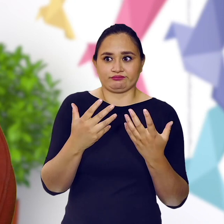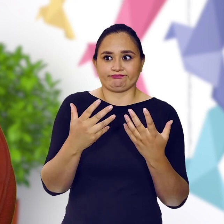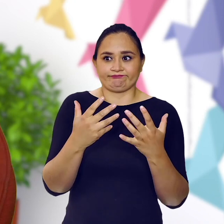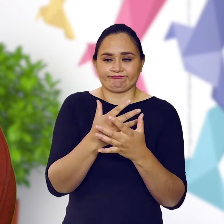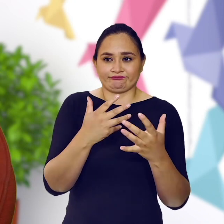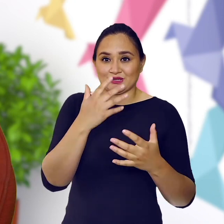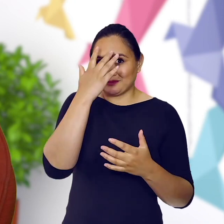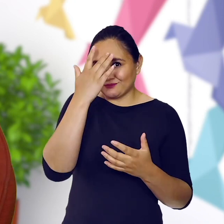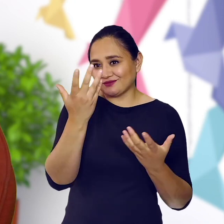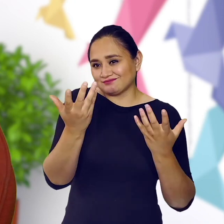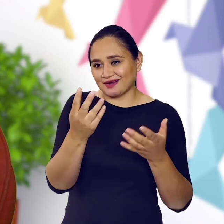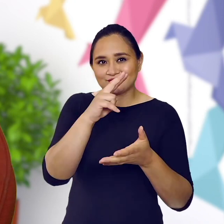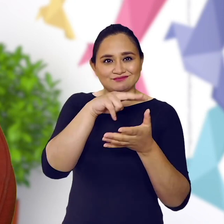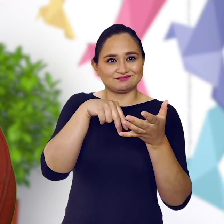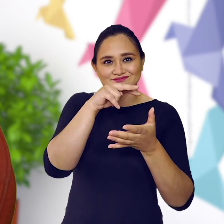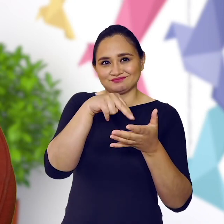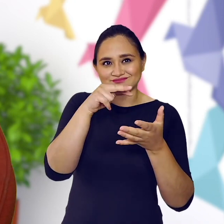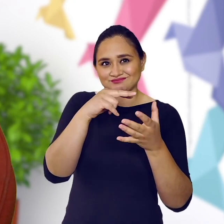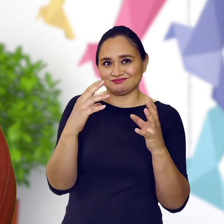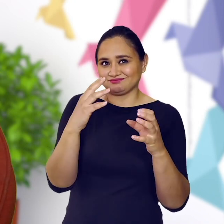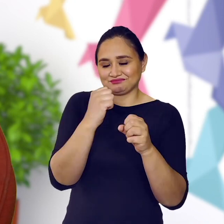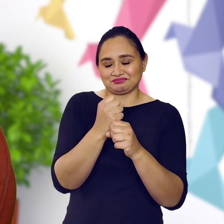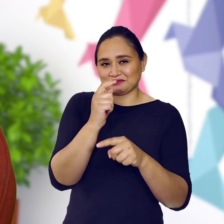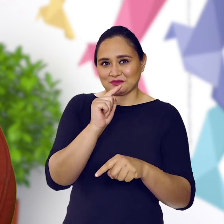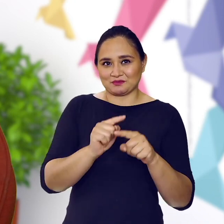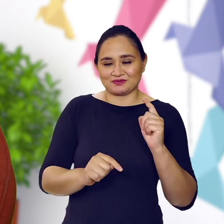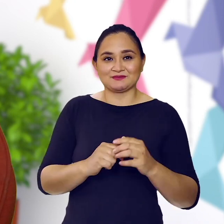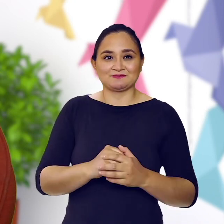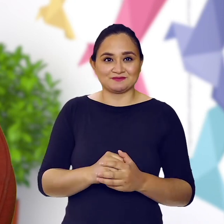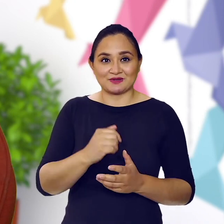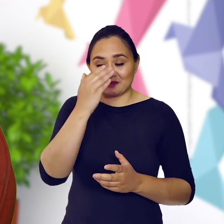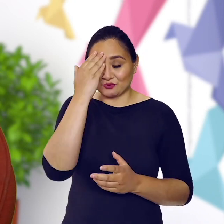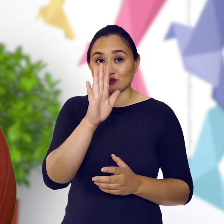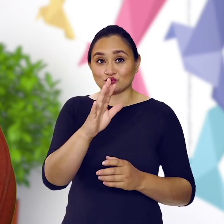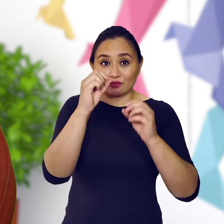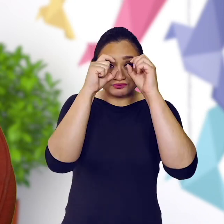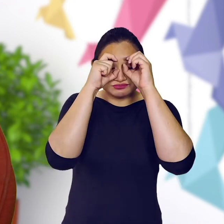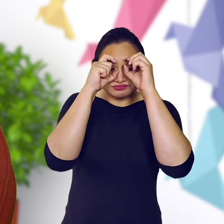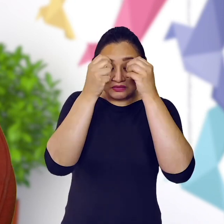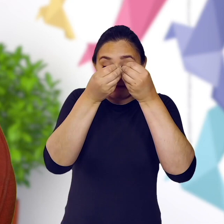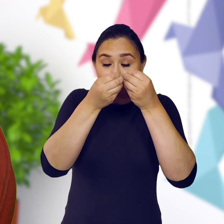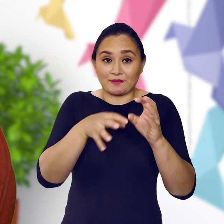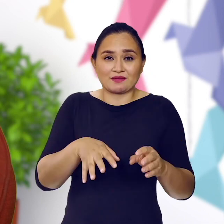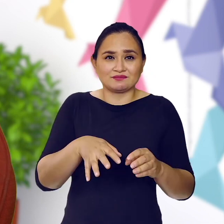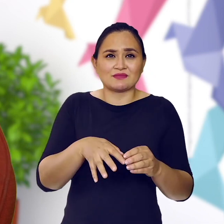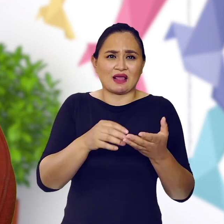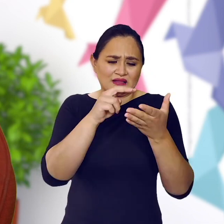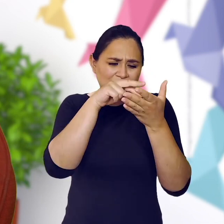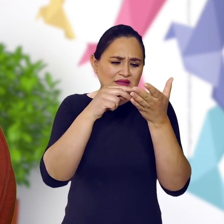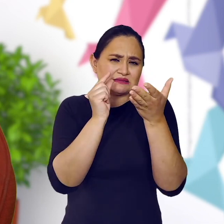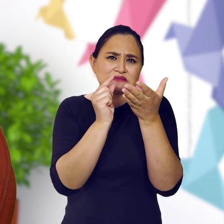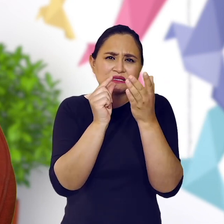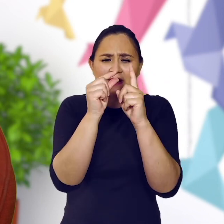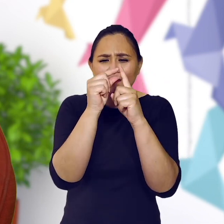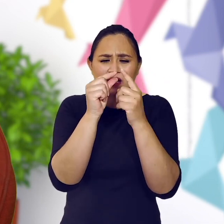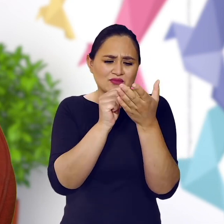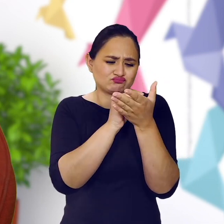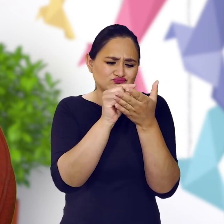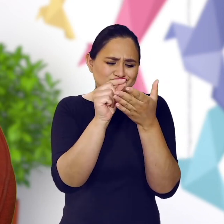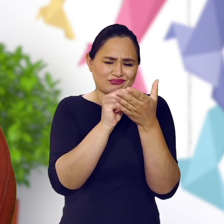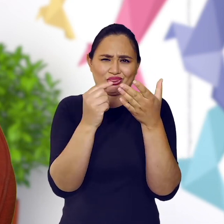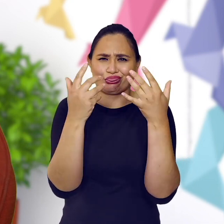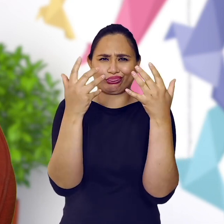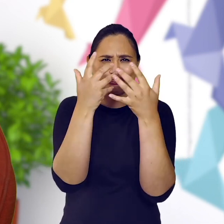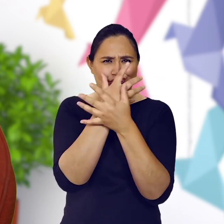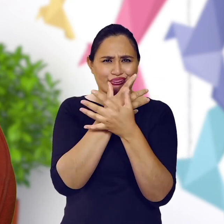porque obviamente no había podido leer el cuento la noche anterior. Desde que se habían perdido sus lentes, veía las letras de los libros como unas